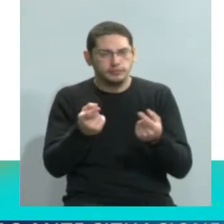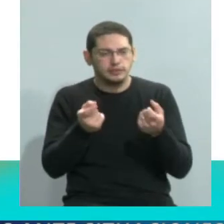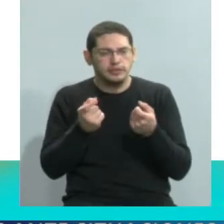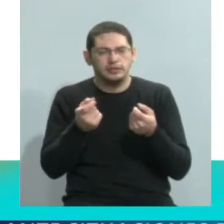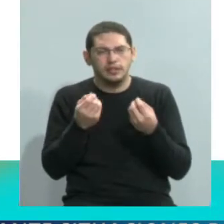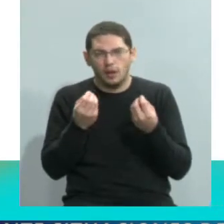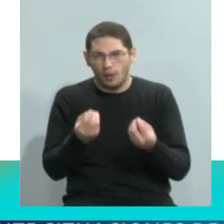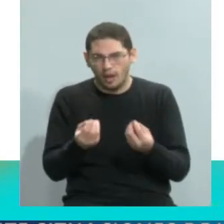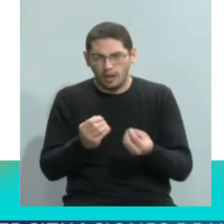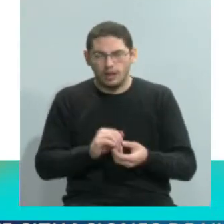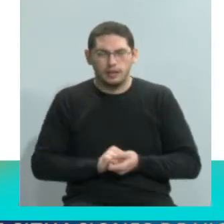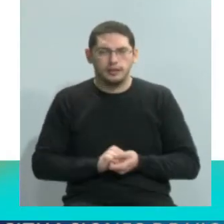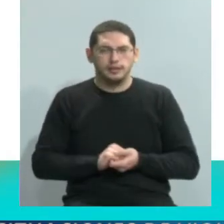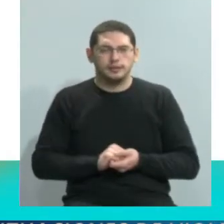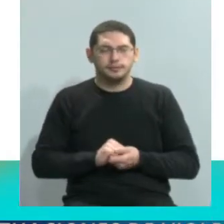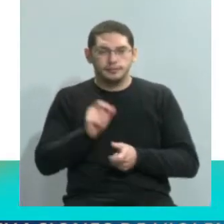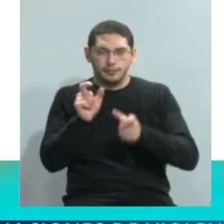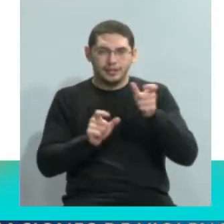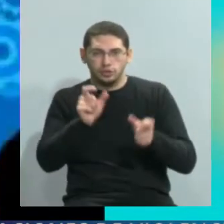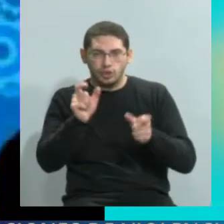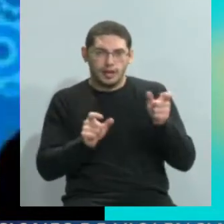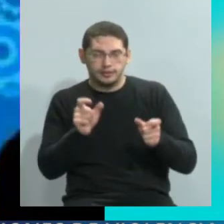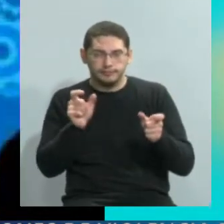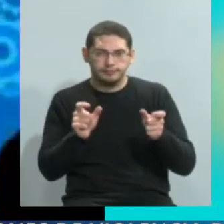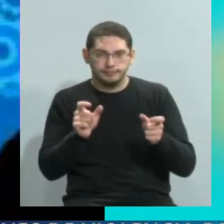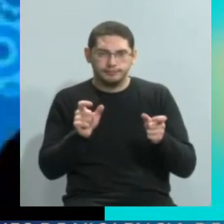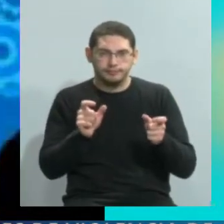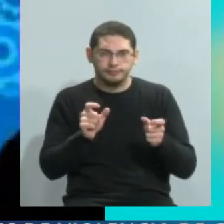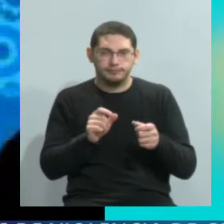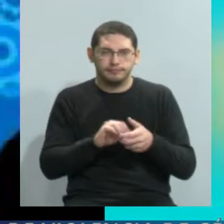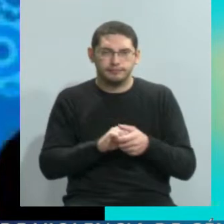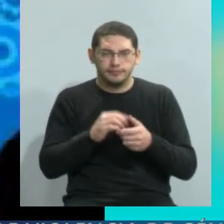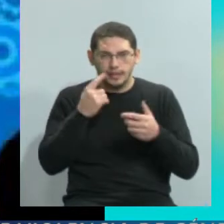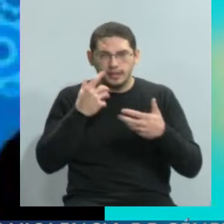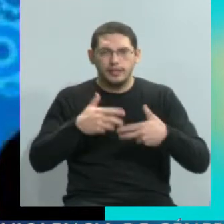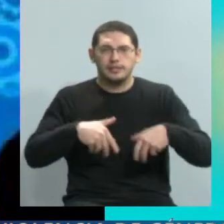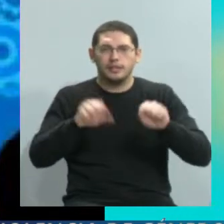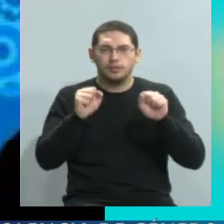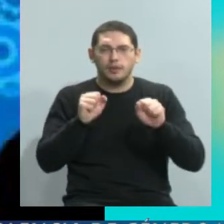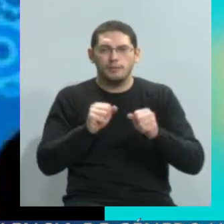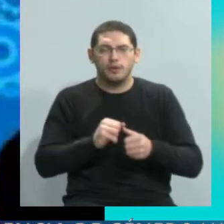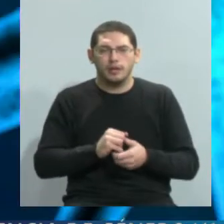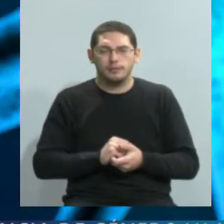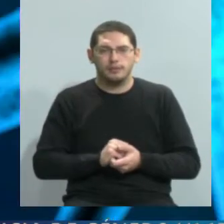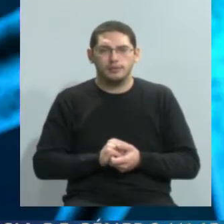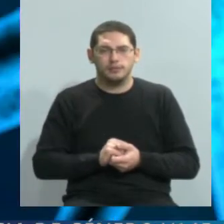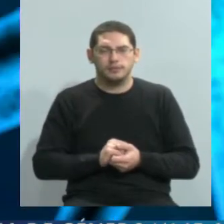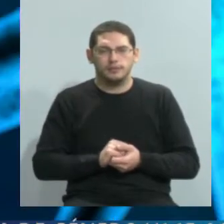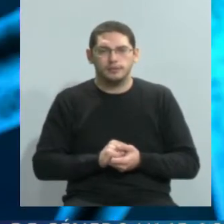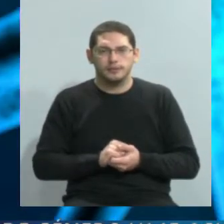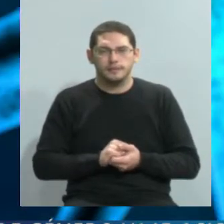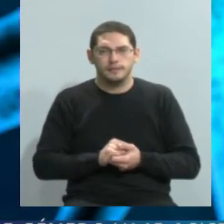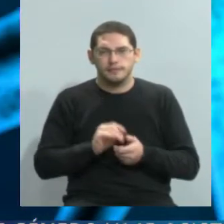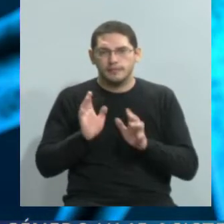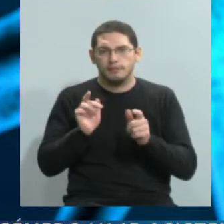puntualmente es que la gente está descubriendo, y como los tiempos han cambiado puntualmente, creo que todo, hasta la ciencia misma ha